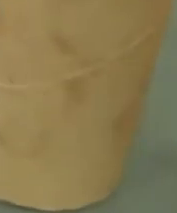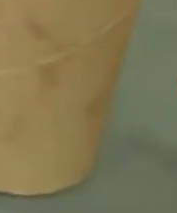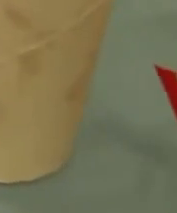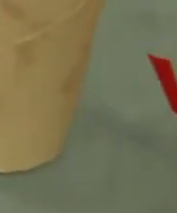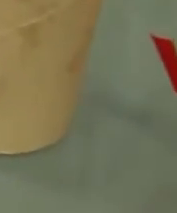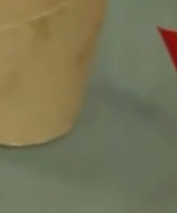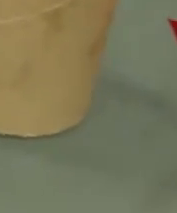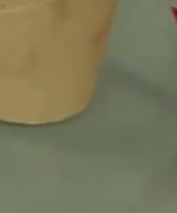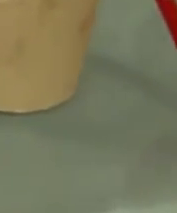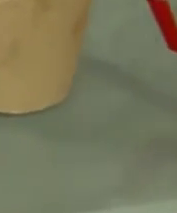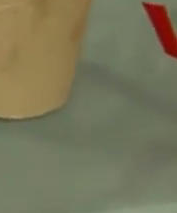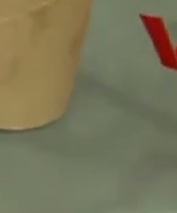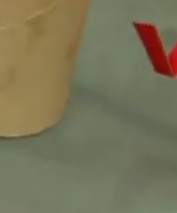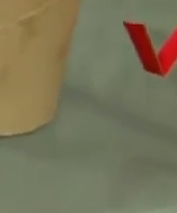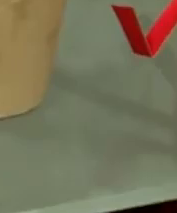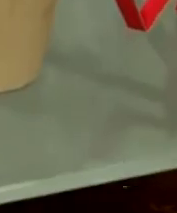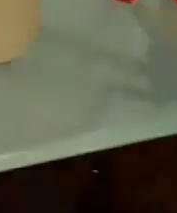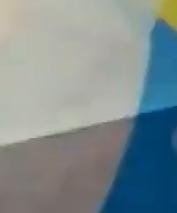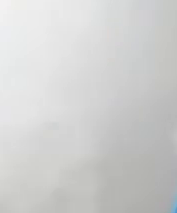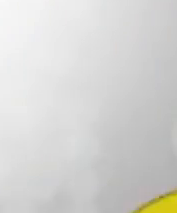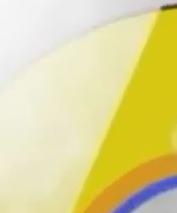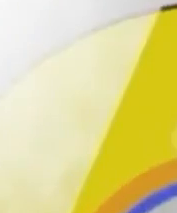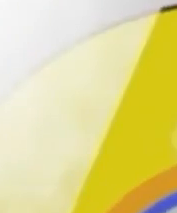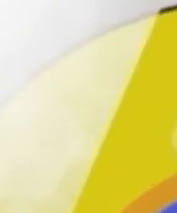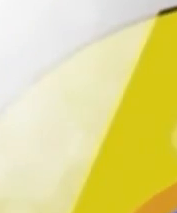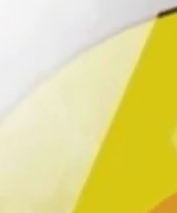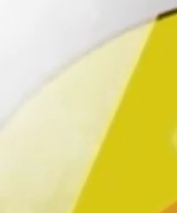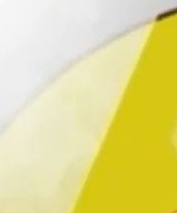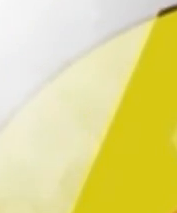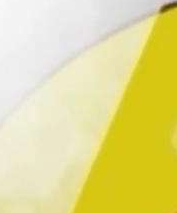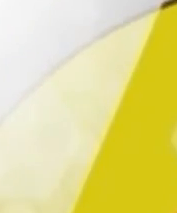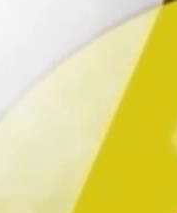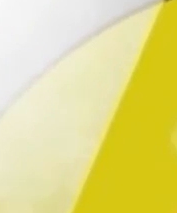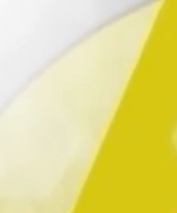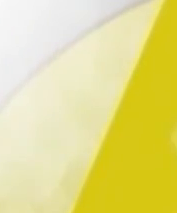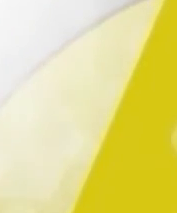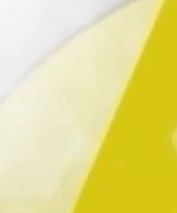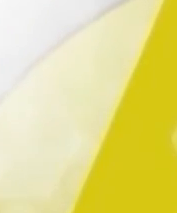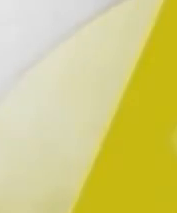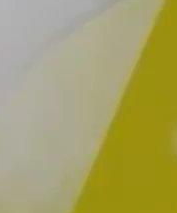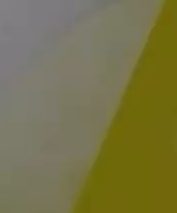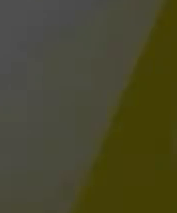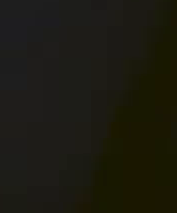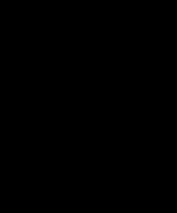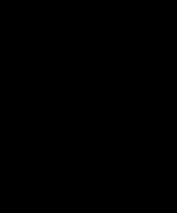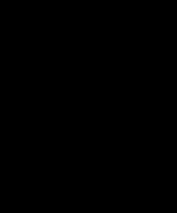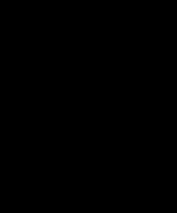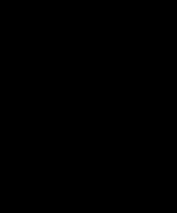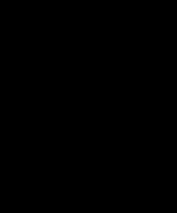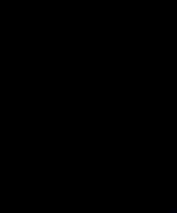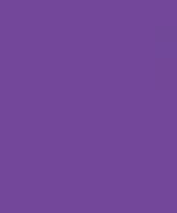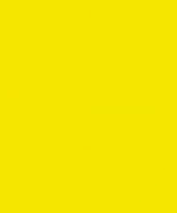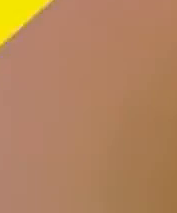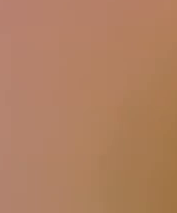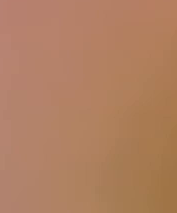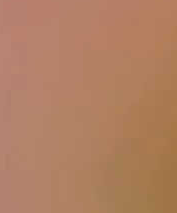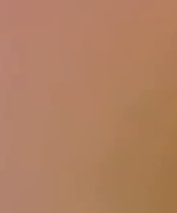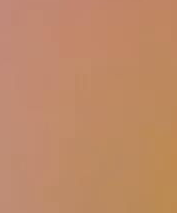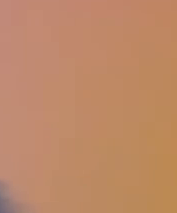zancudo. No me pique más, no me pique más, no me pique más, no me